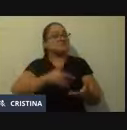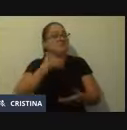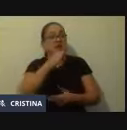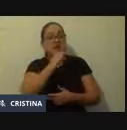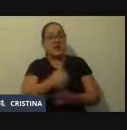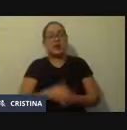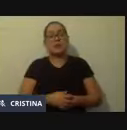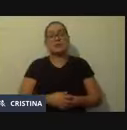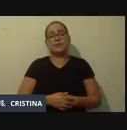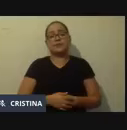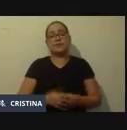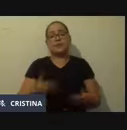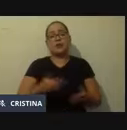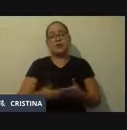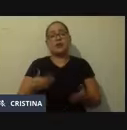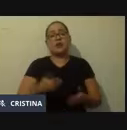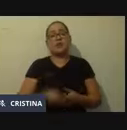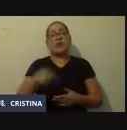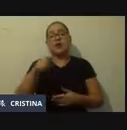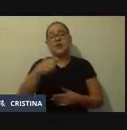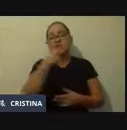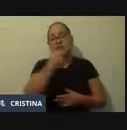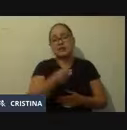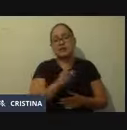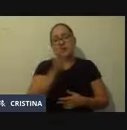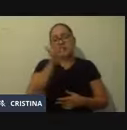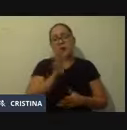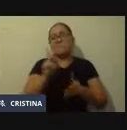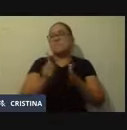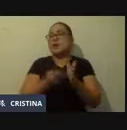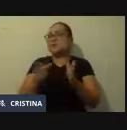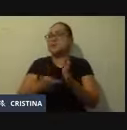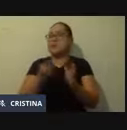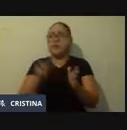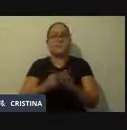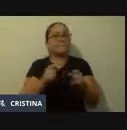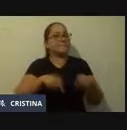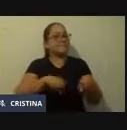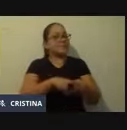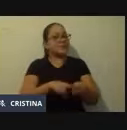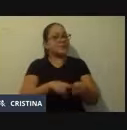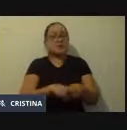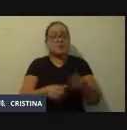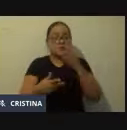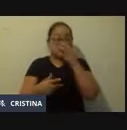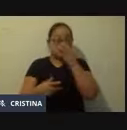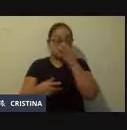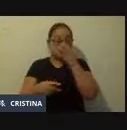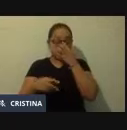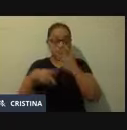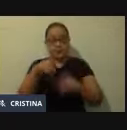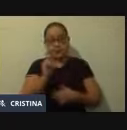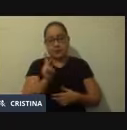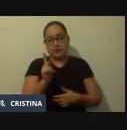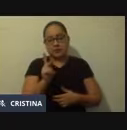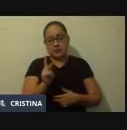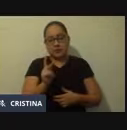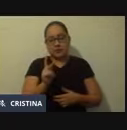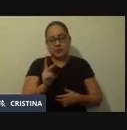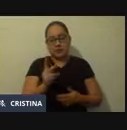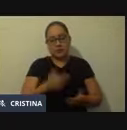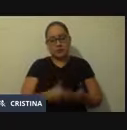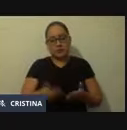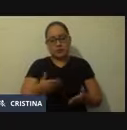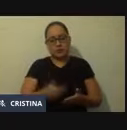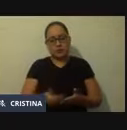es diario, no es mi intención ser como un disco rayado y repetir, pero a lo que voy con esto es que eso va a